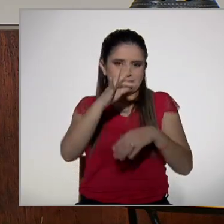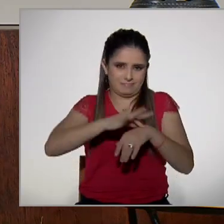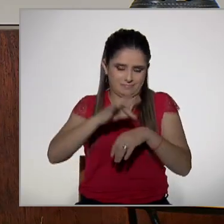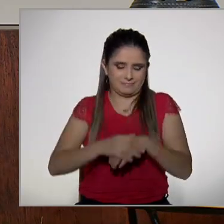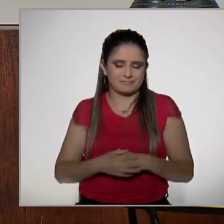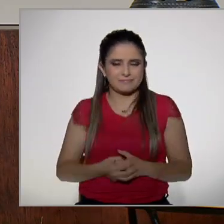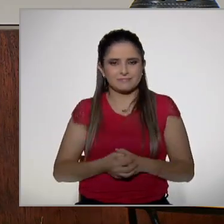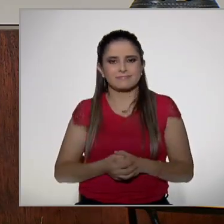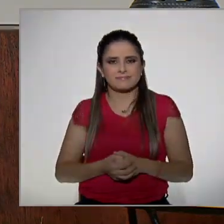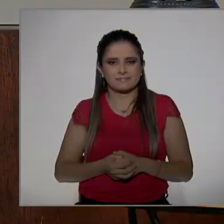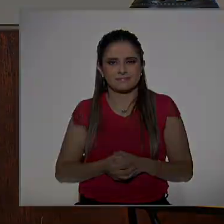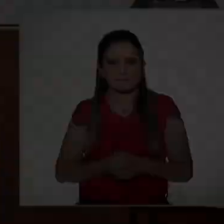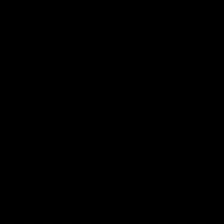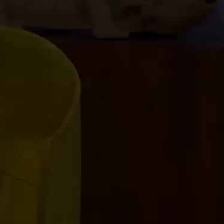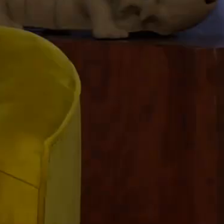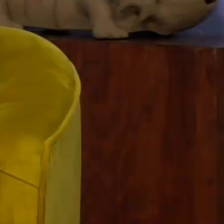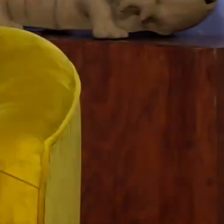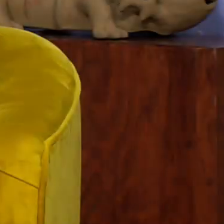vayan